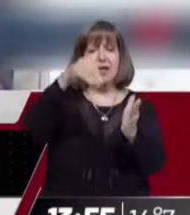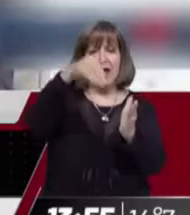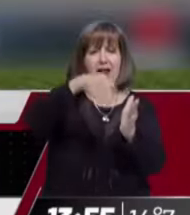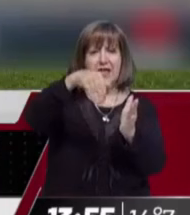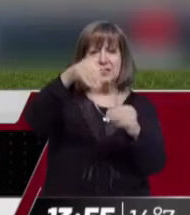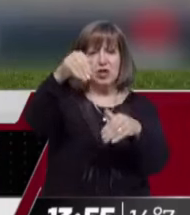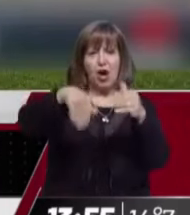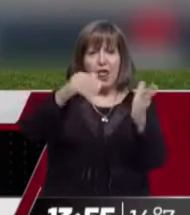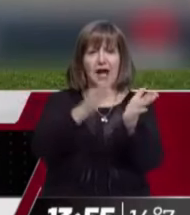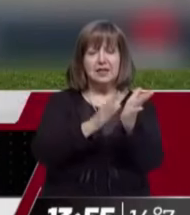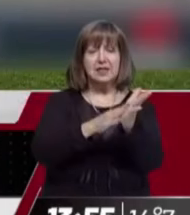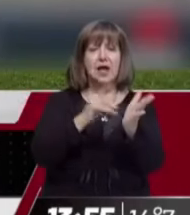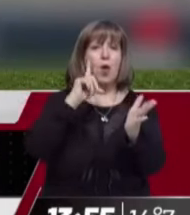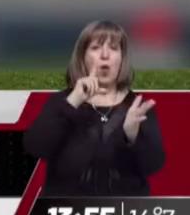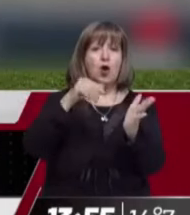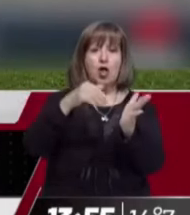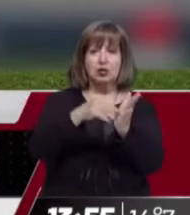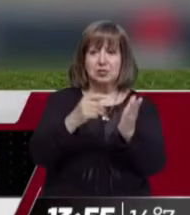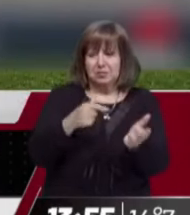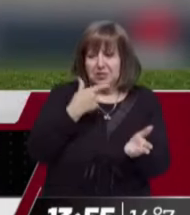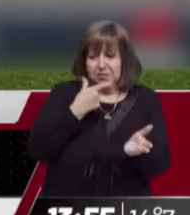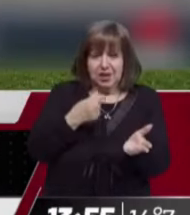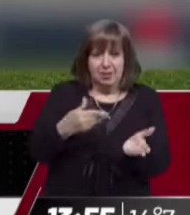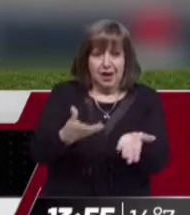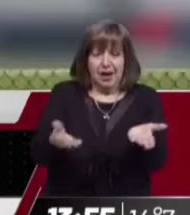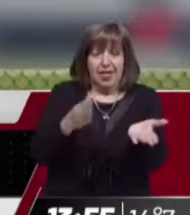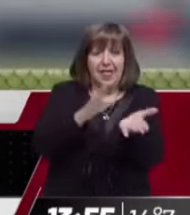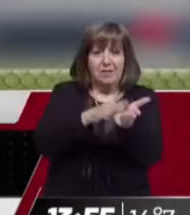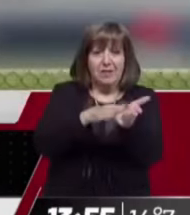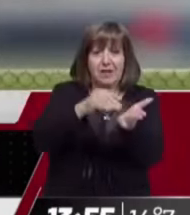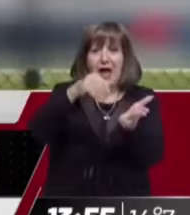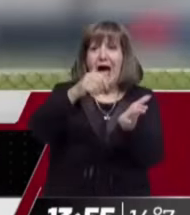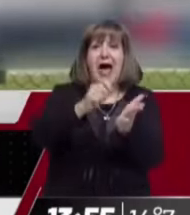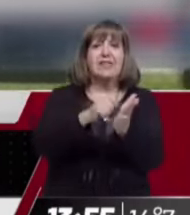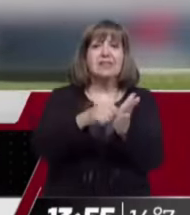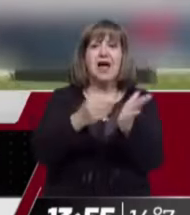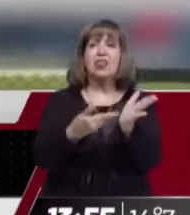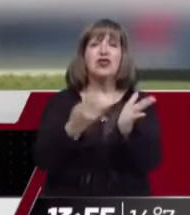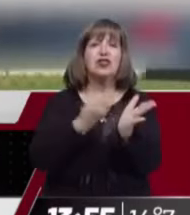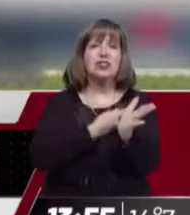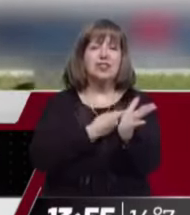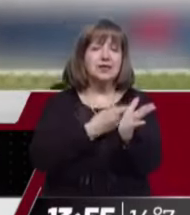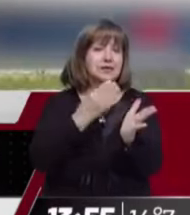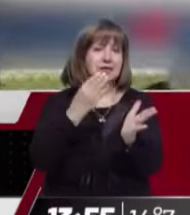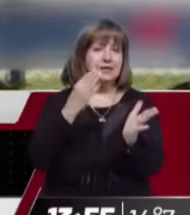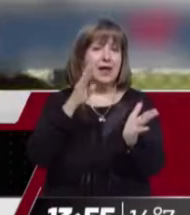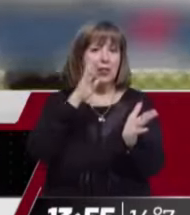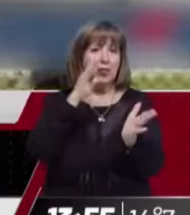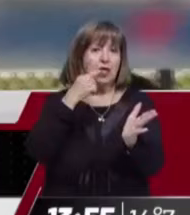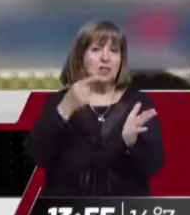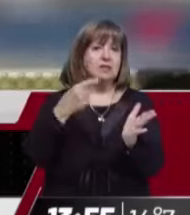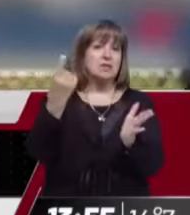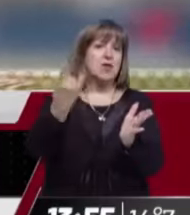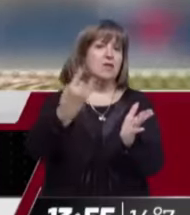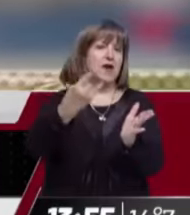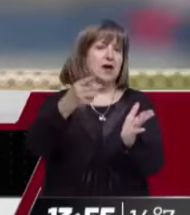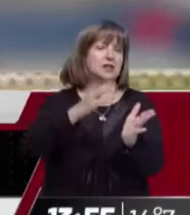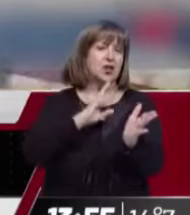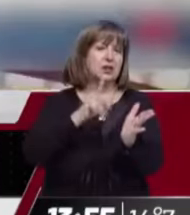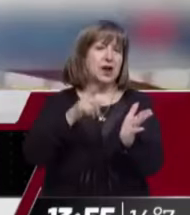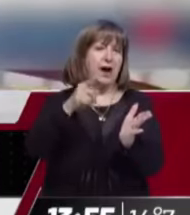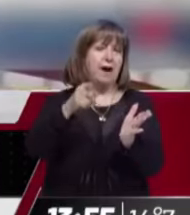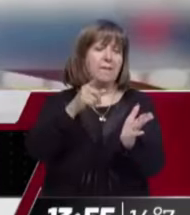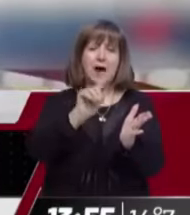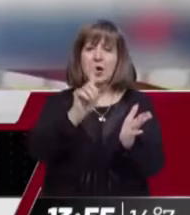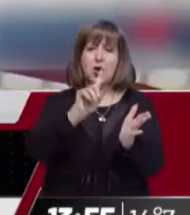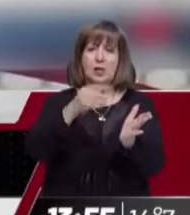se realizaron a fines de julio, ¿no? Ya estamos en septiembre y todavía no tenemos las actas o los registros, las partidas